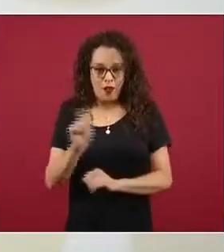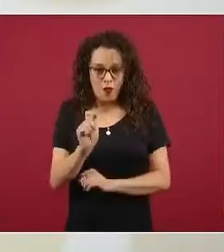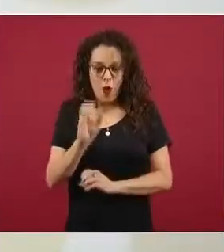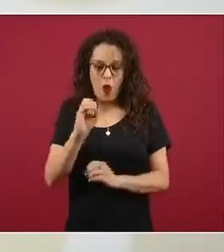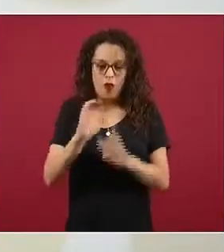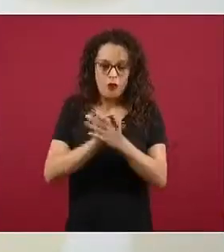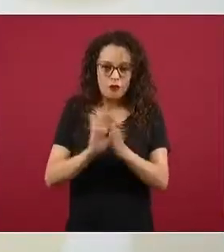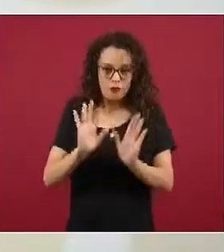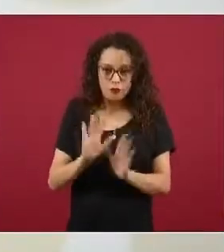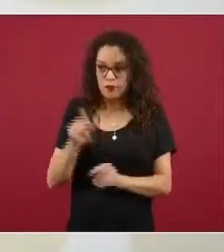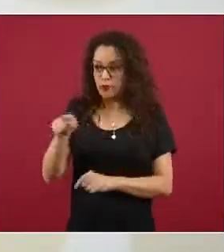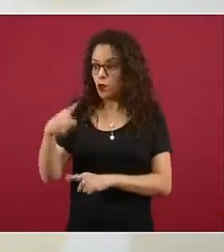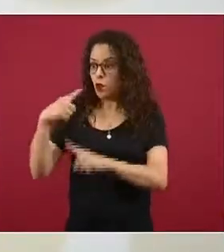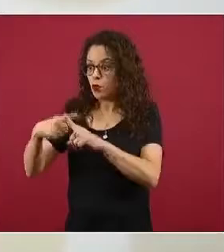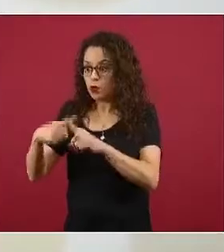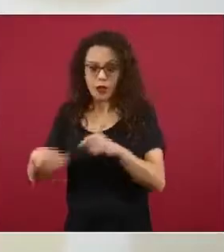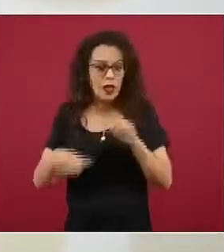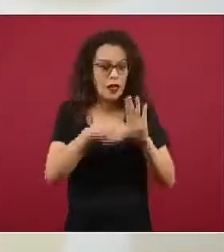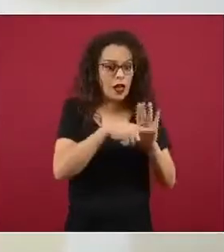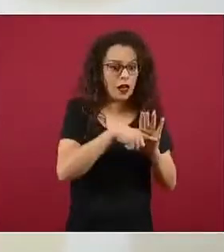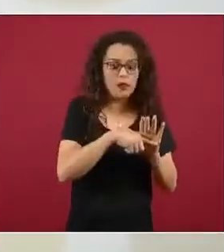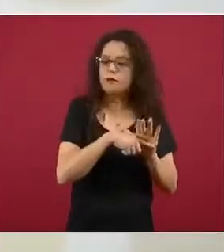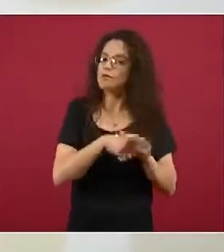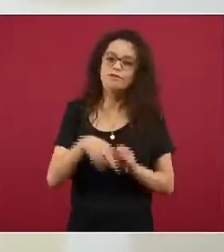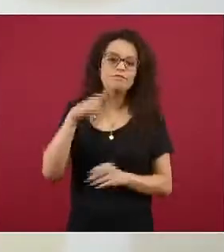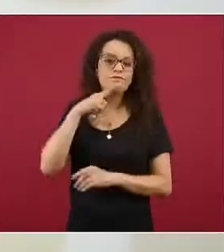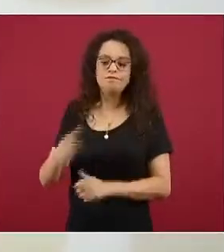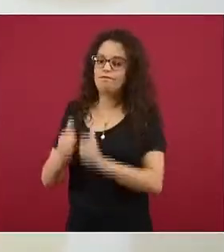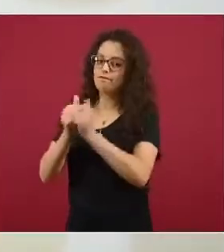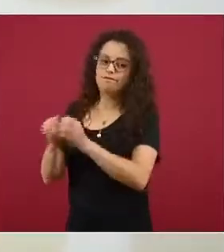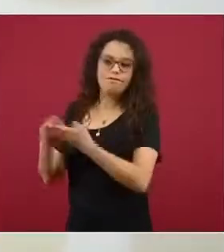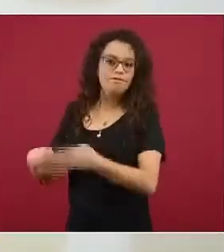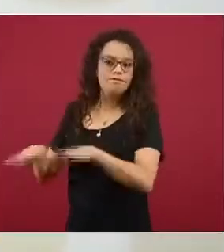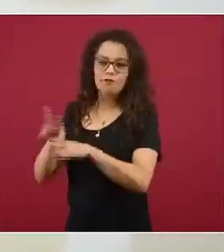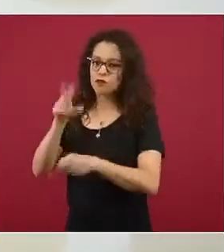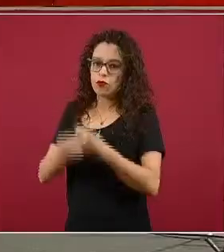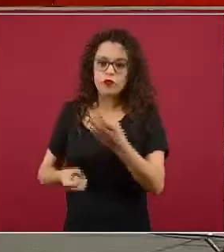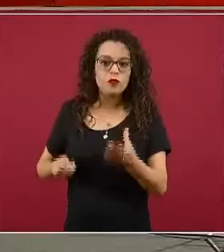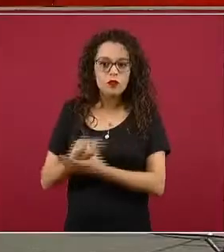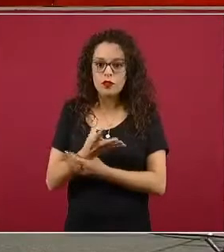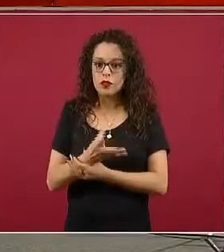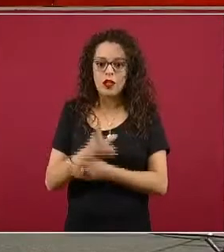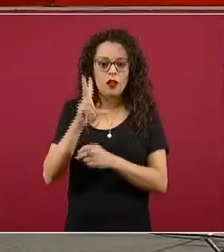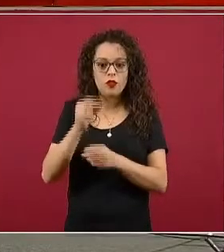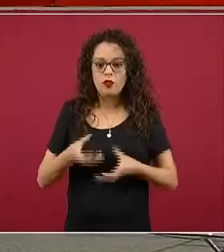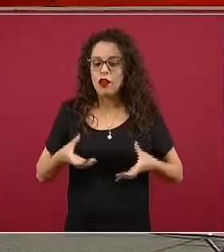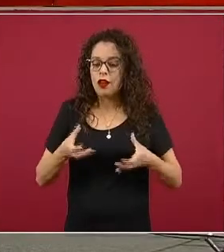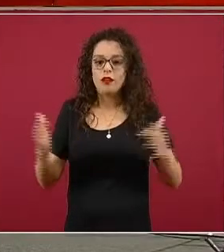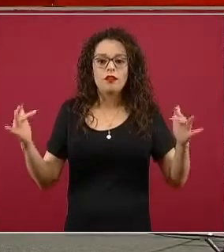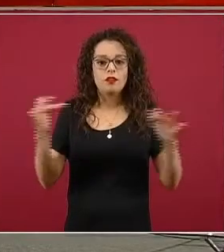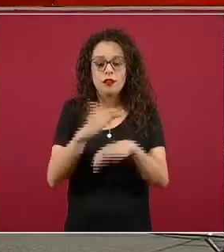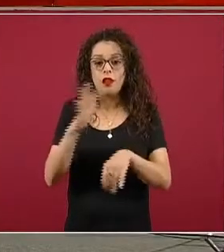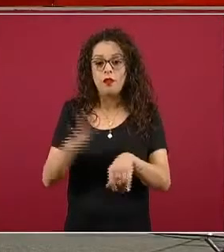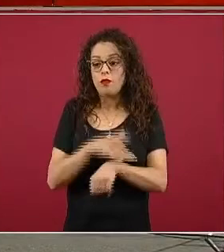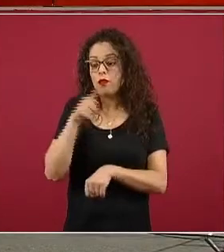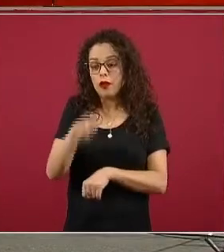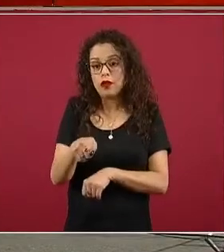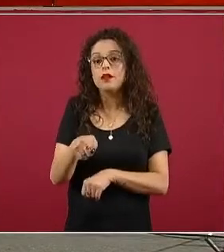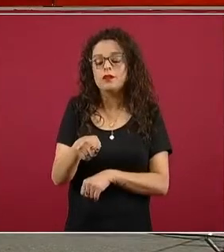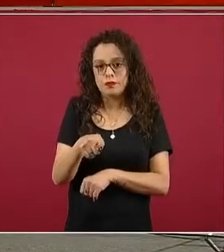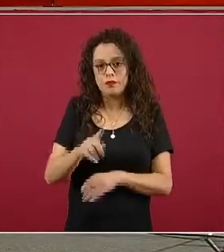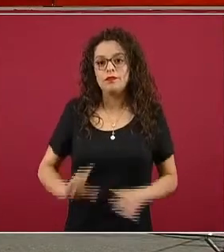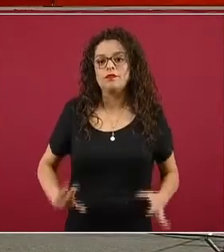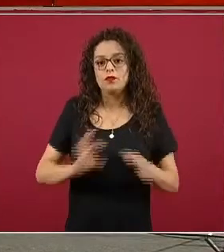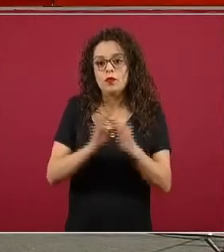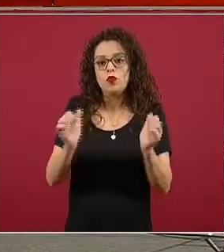en familia, uno positivo, dos negativos, se deben aislar, porque son casos por